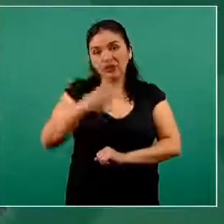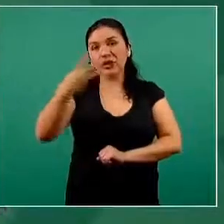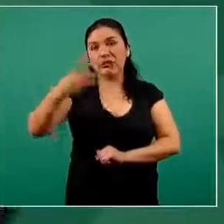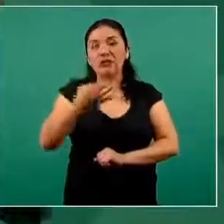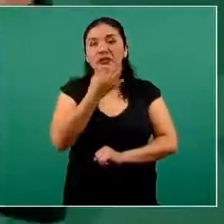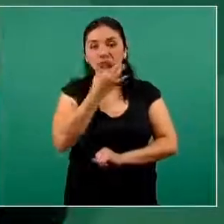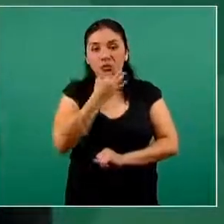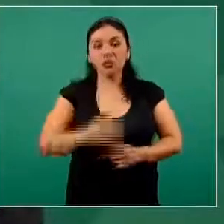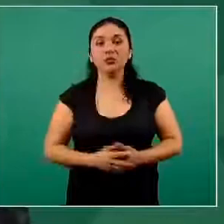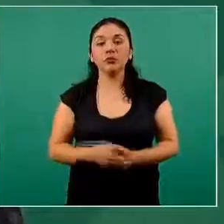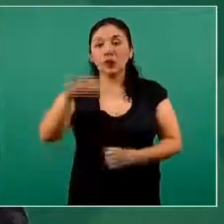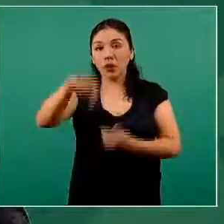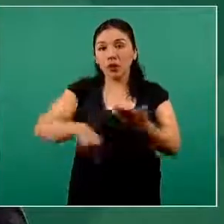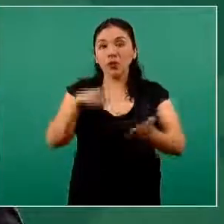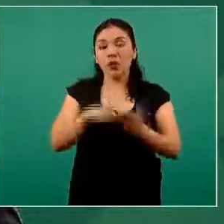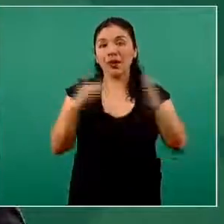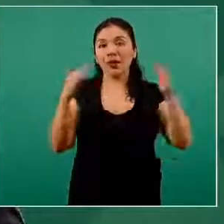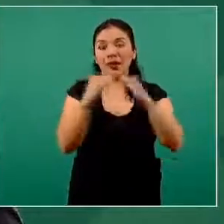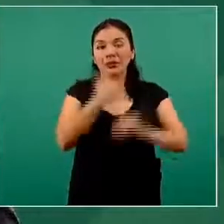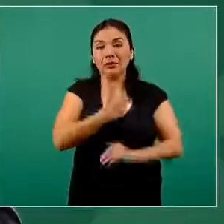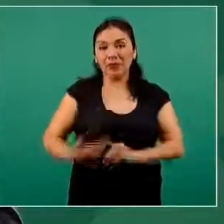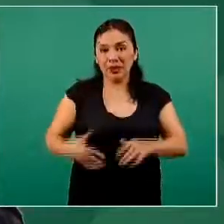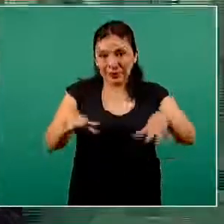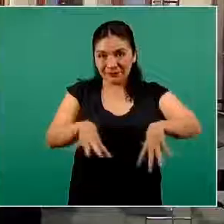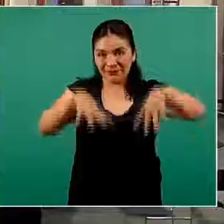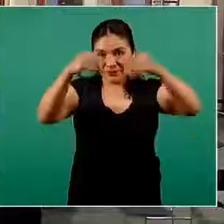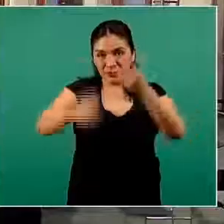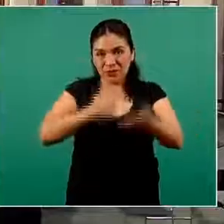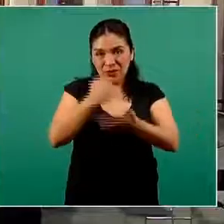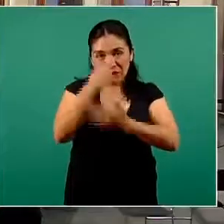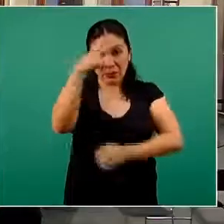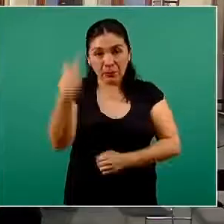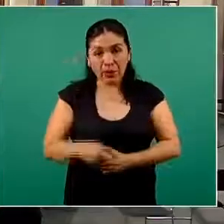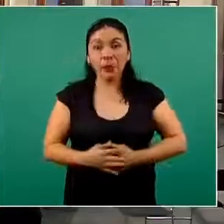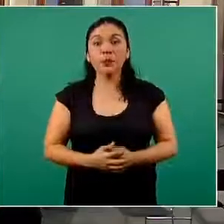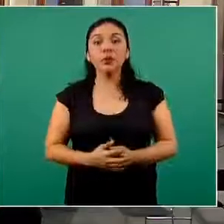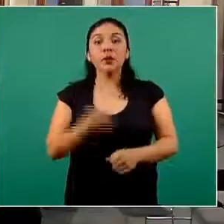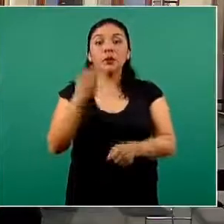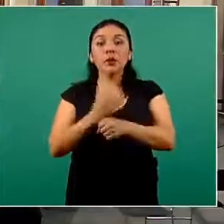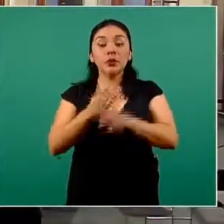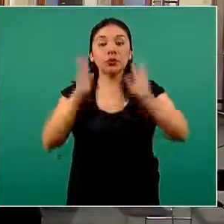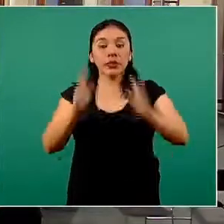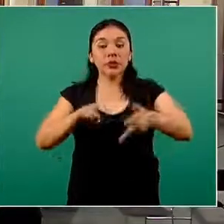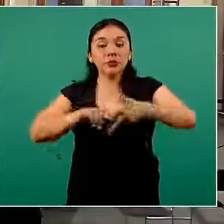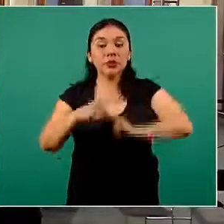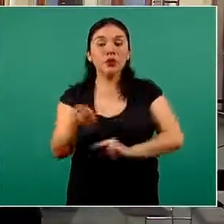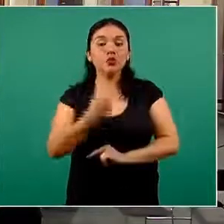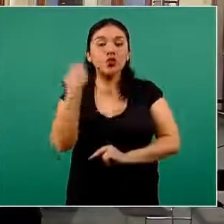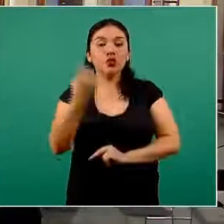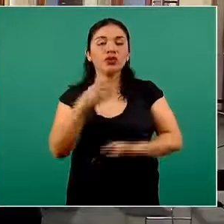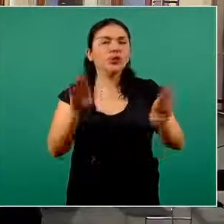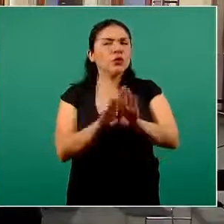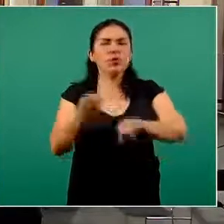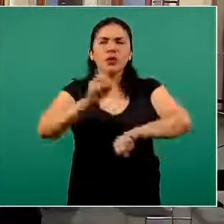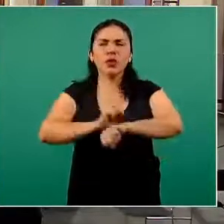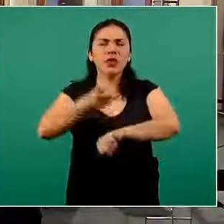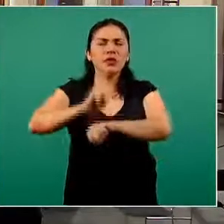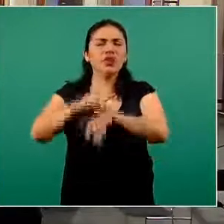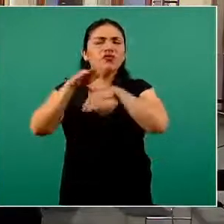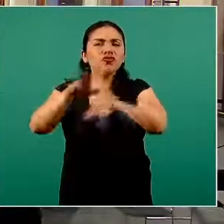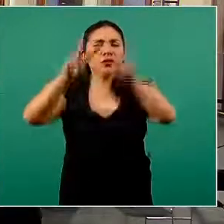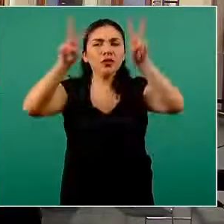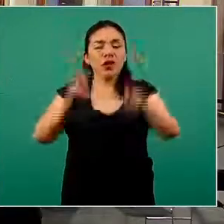19:03. Estamos en el Palacio Nacional, en la Ciudad de México, y vamos a iniciar la conferencia de prensa diaria